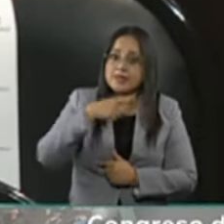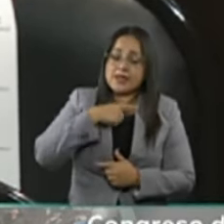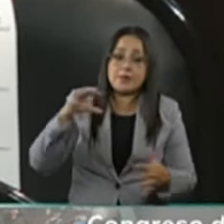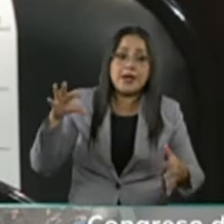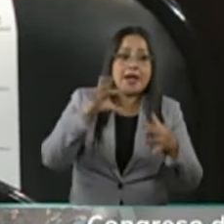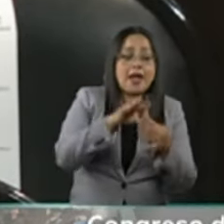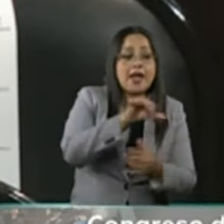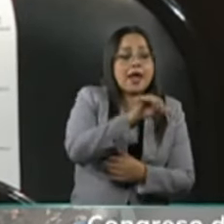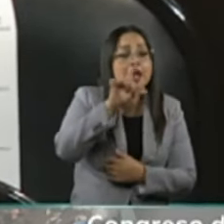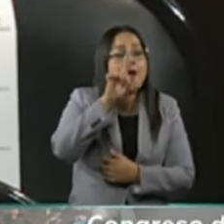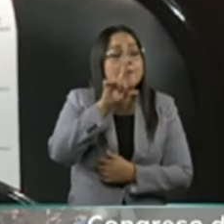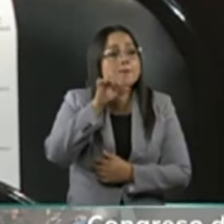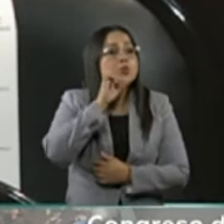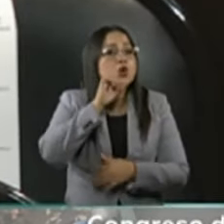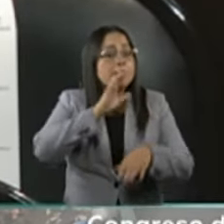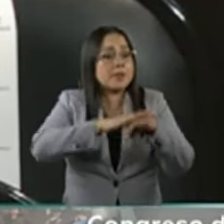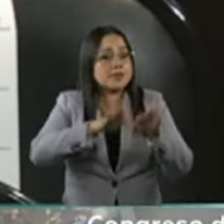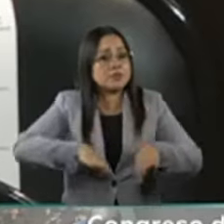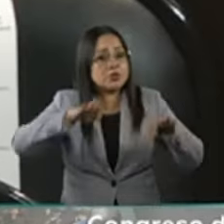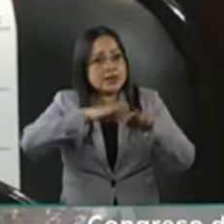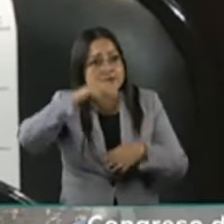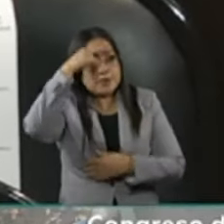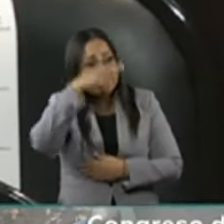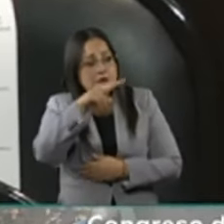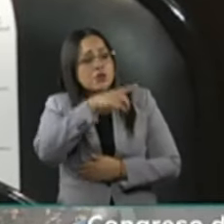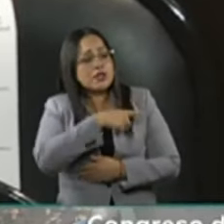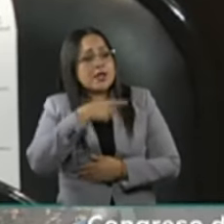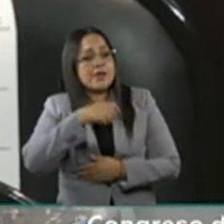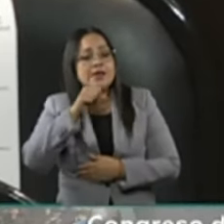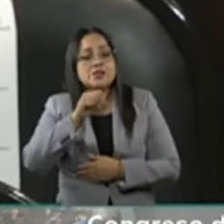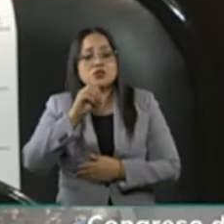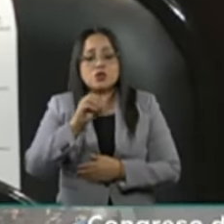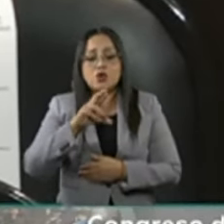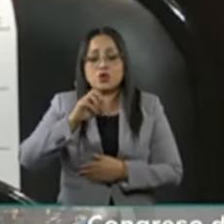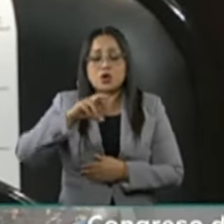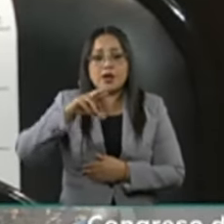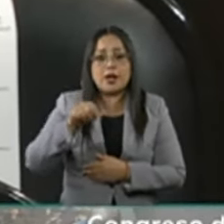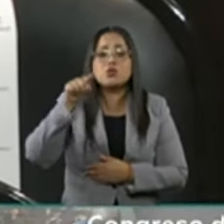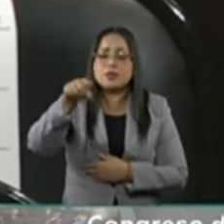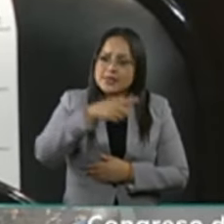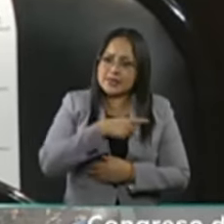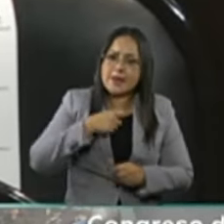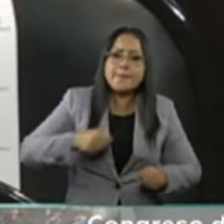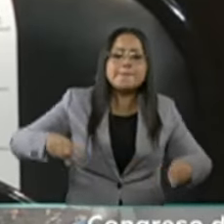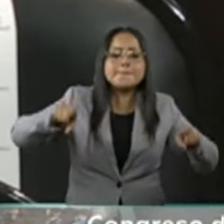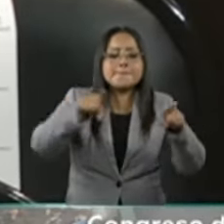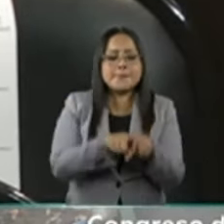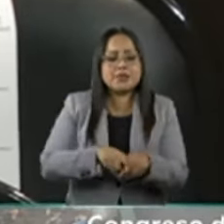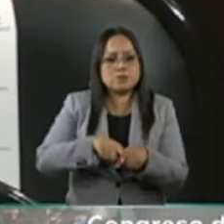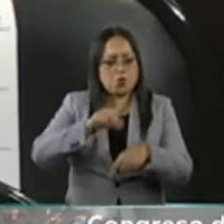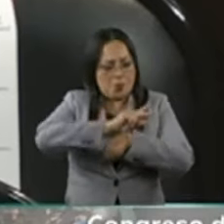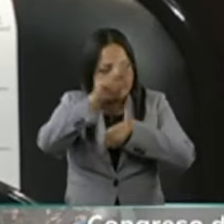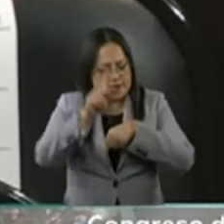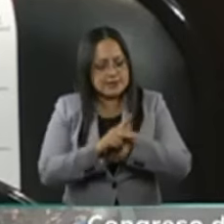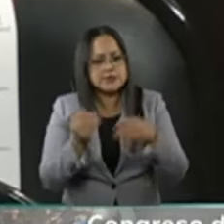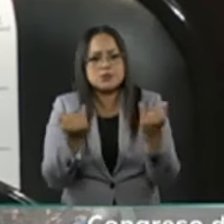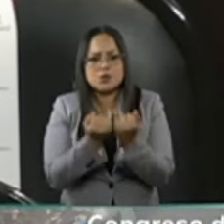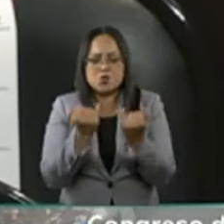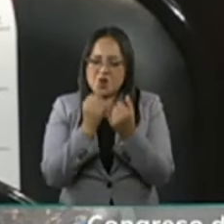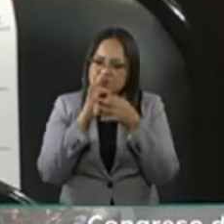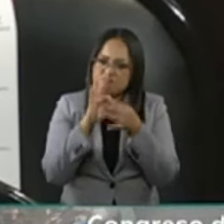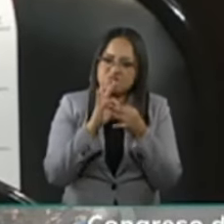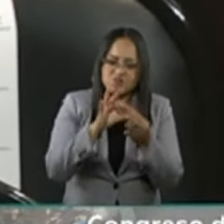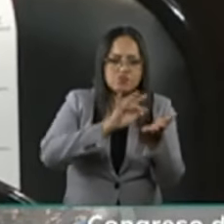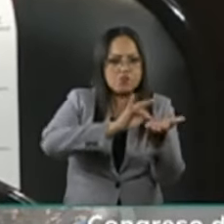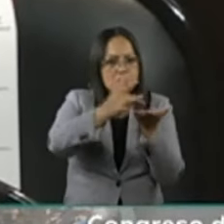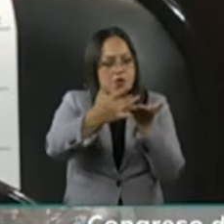mujer más importante de México. Le pedimos, presidenta, que sea sorora con la patria. Sabemos